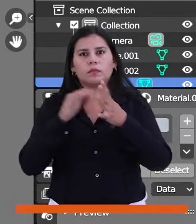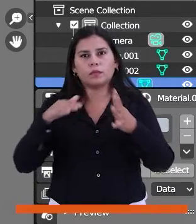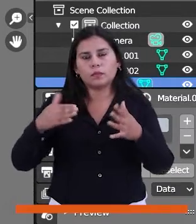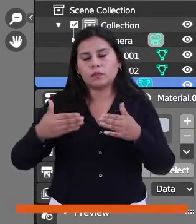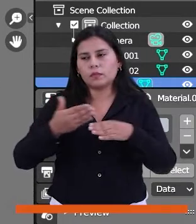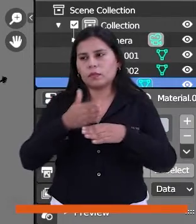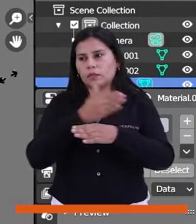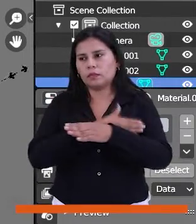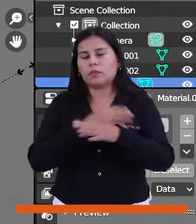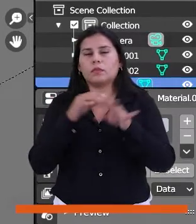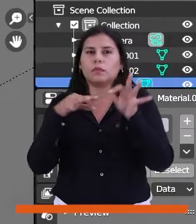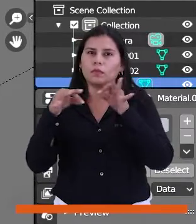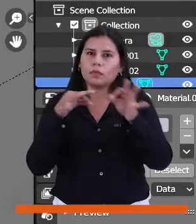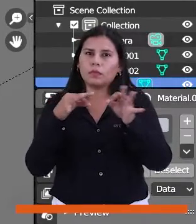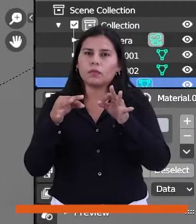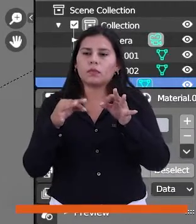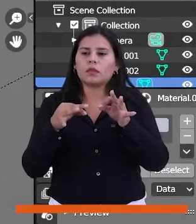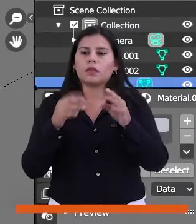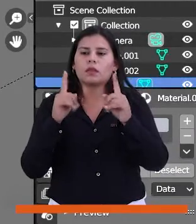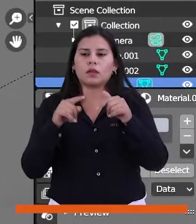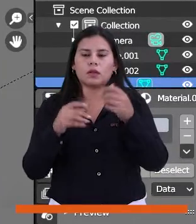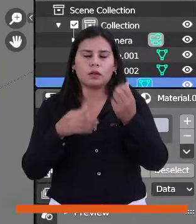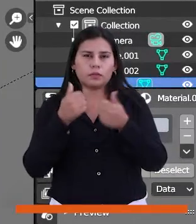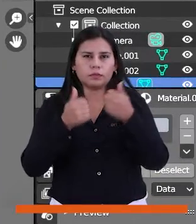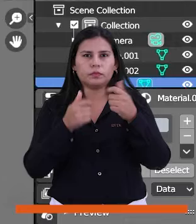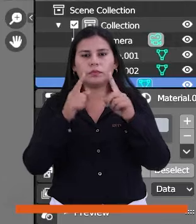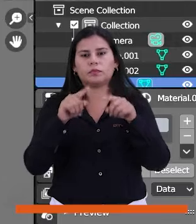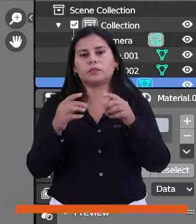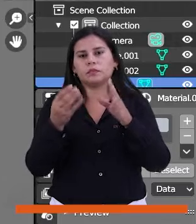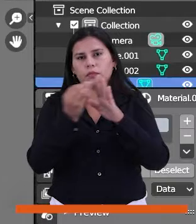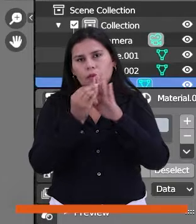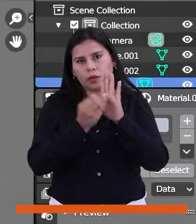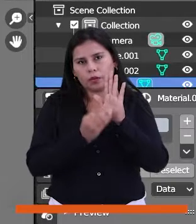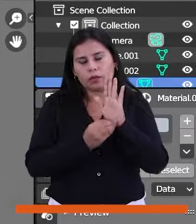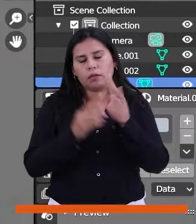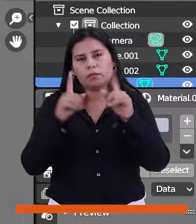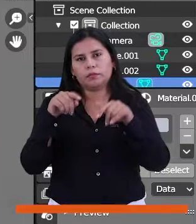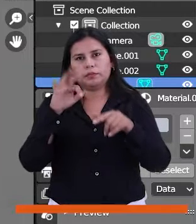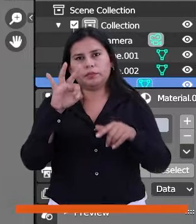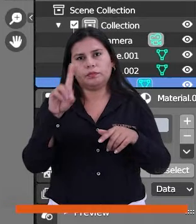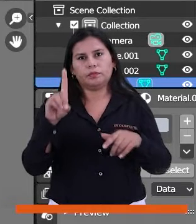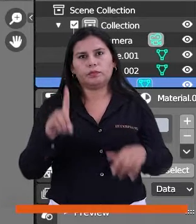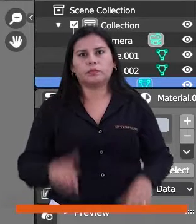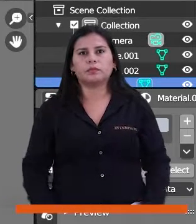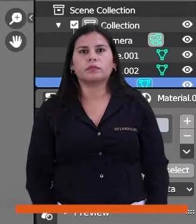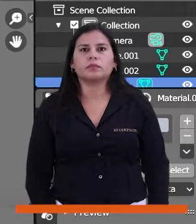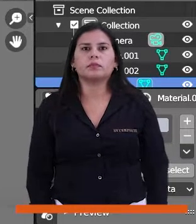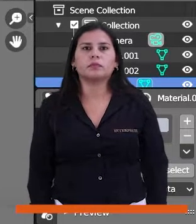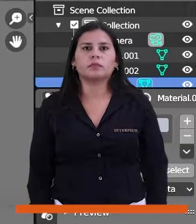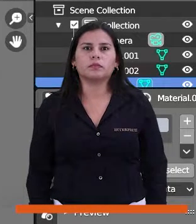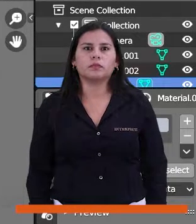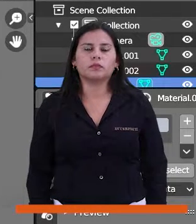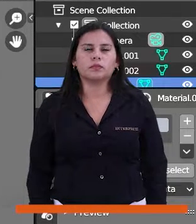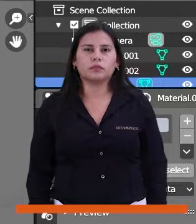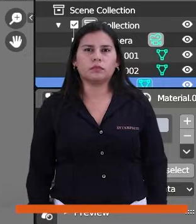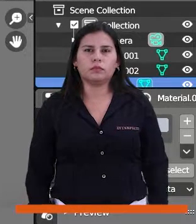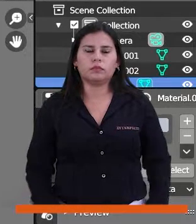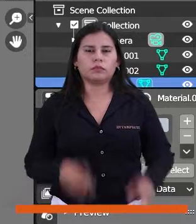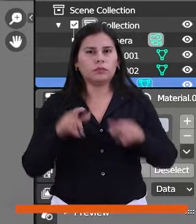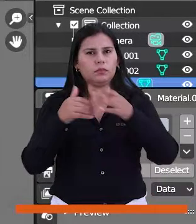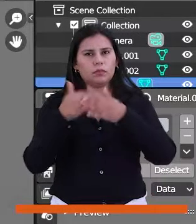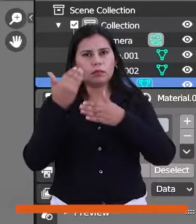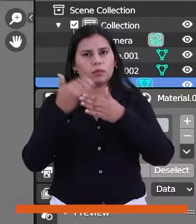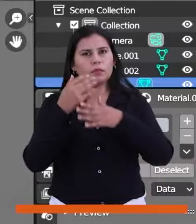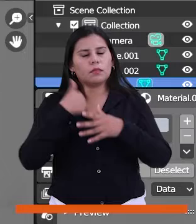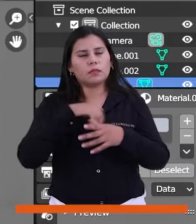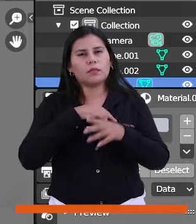pasa acá, si ya yo la escalo, pues también se va a escalar en mi vista 3D. Entonces aquí nosotros ya